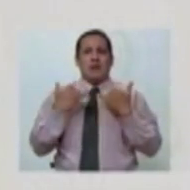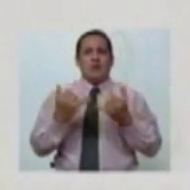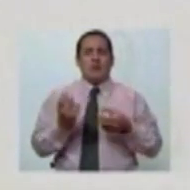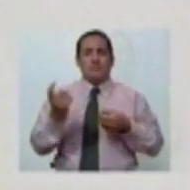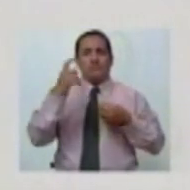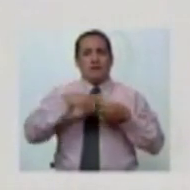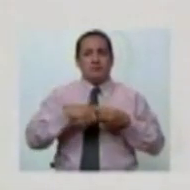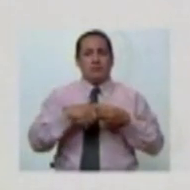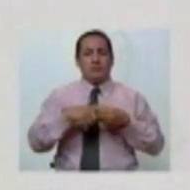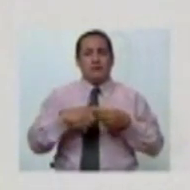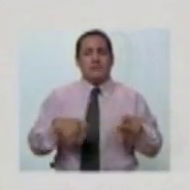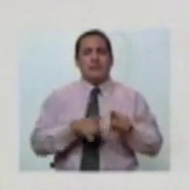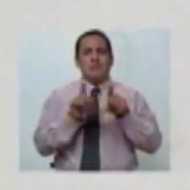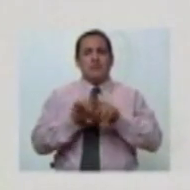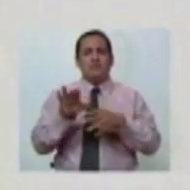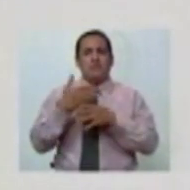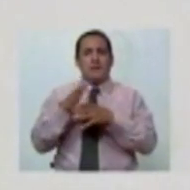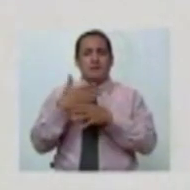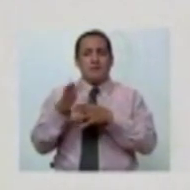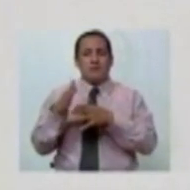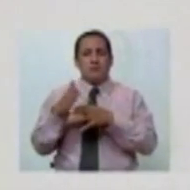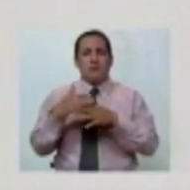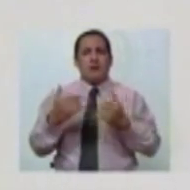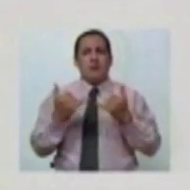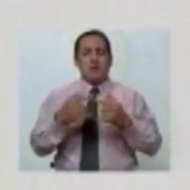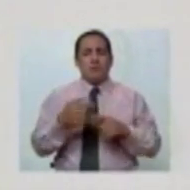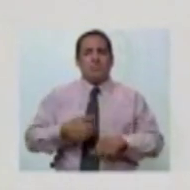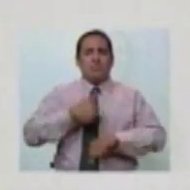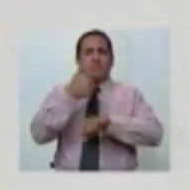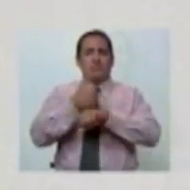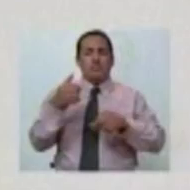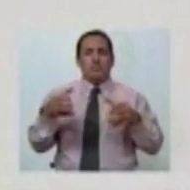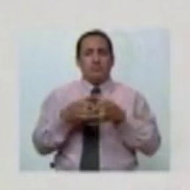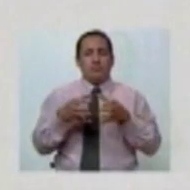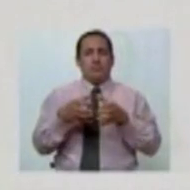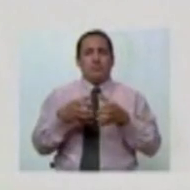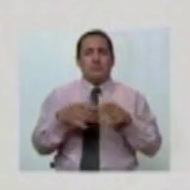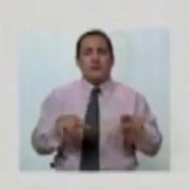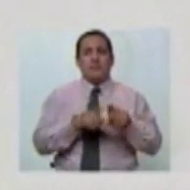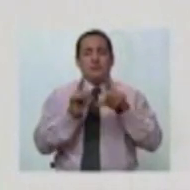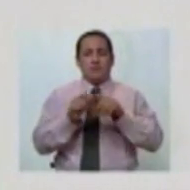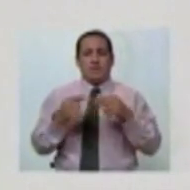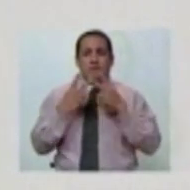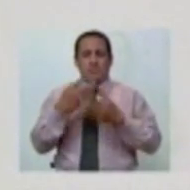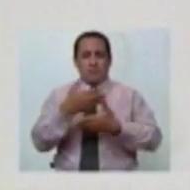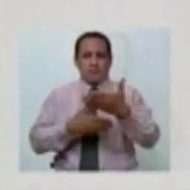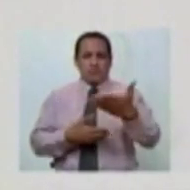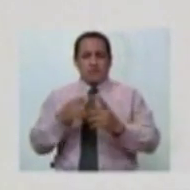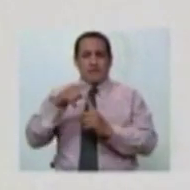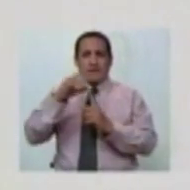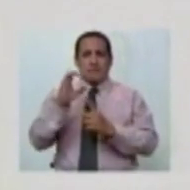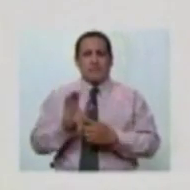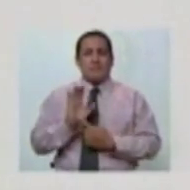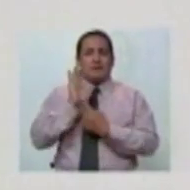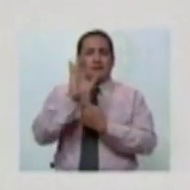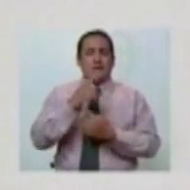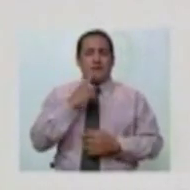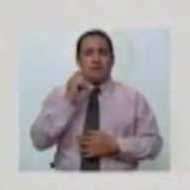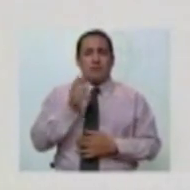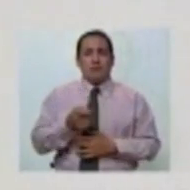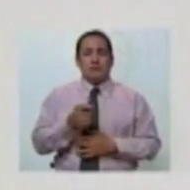su afiliación sindical y a su participación como dirigente sindical. Al momento en el cual el Tribunal Constitucional emite